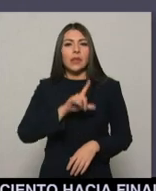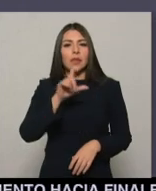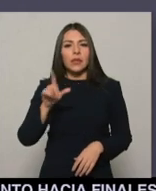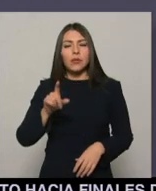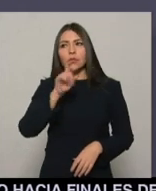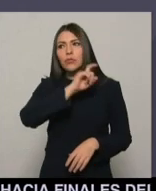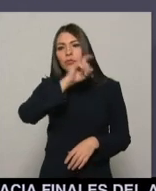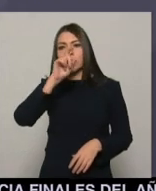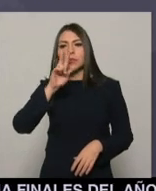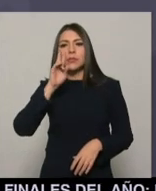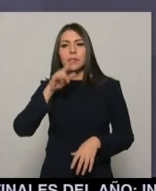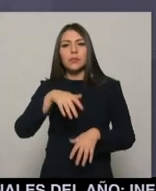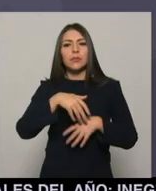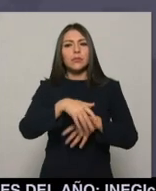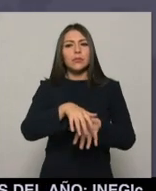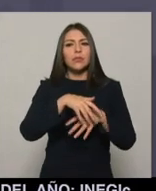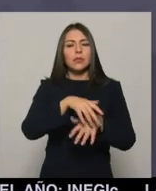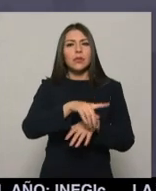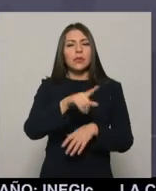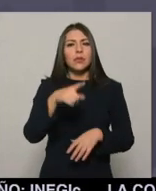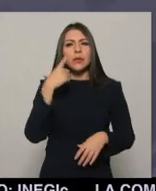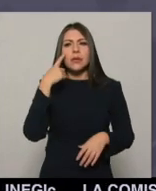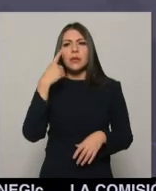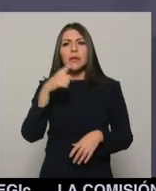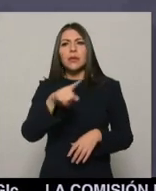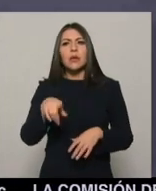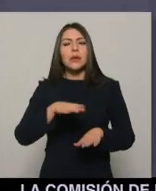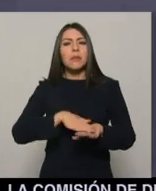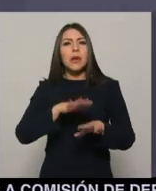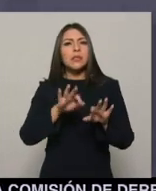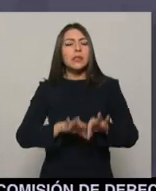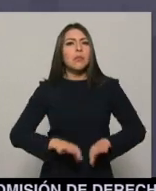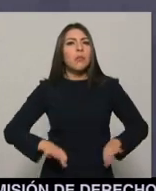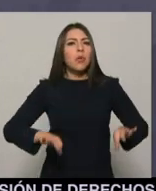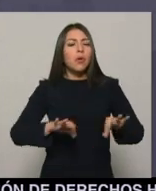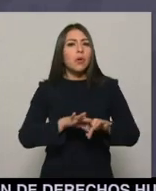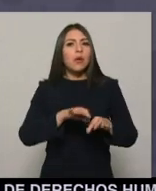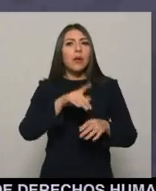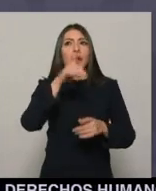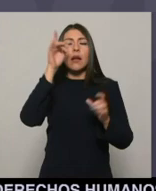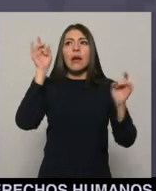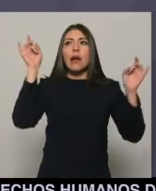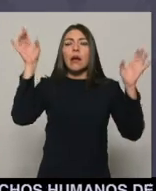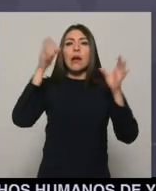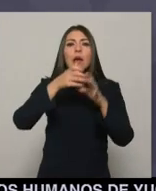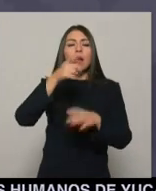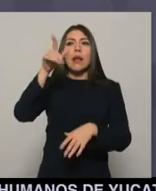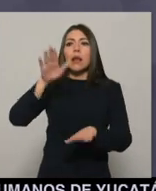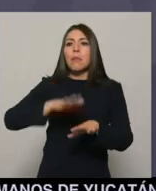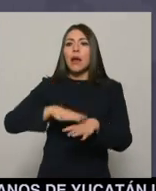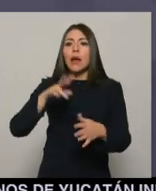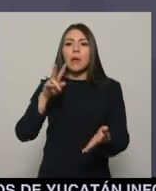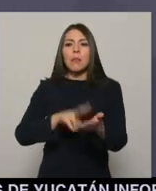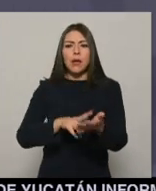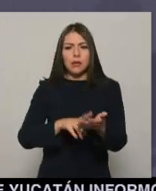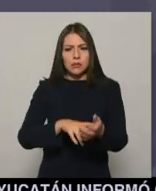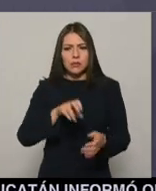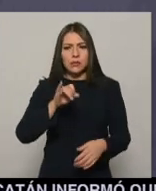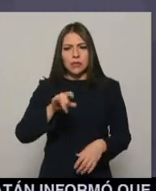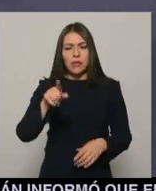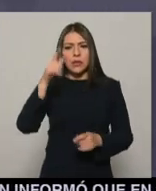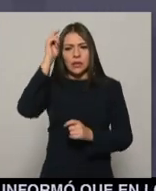marcha, y vimos que le estaban dando muchísima más importancia a lo que le había pasado a este monumento, que sí es importante, que está considerado un